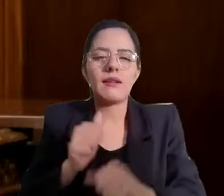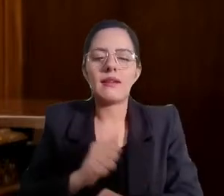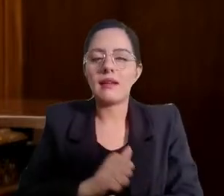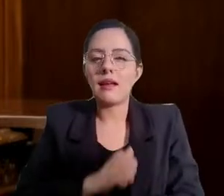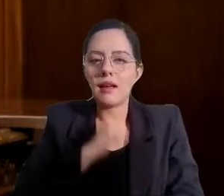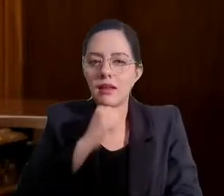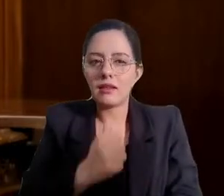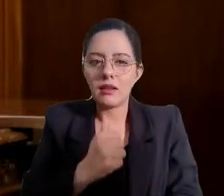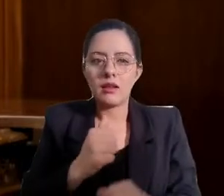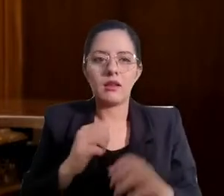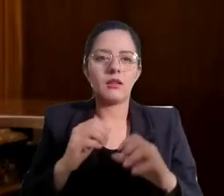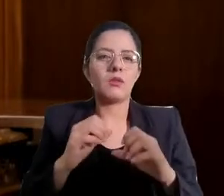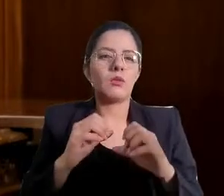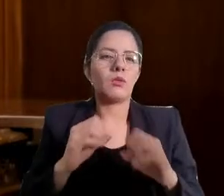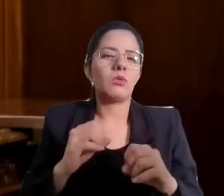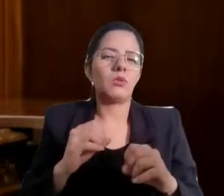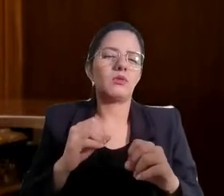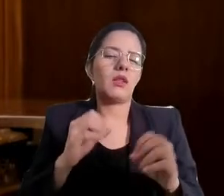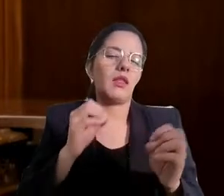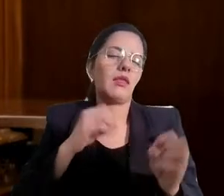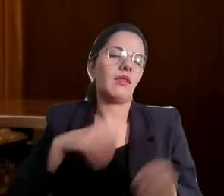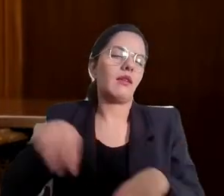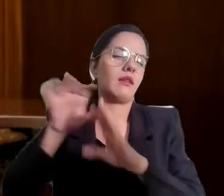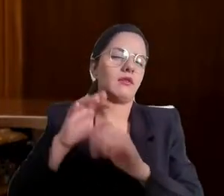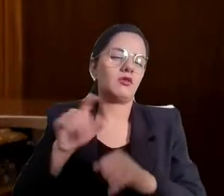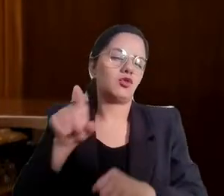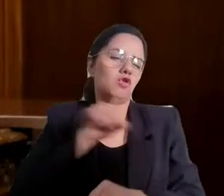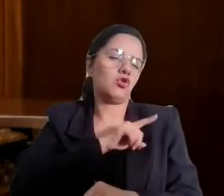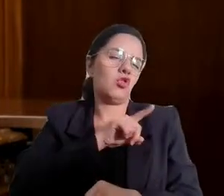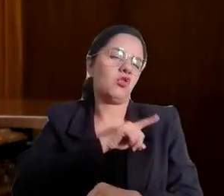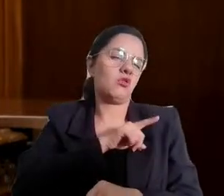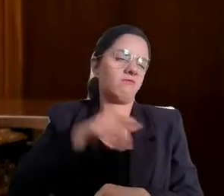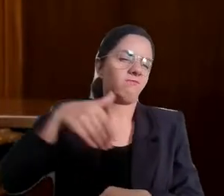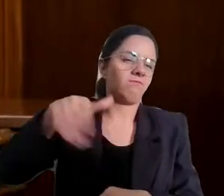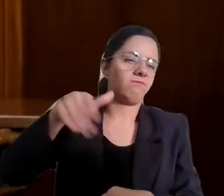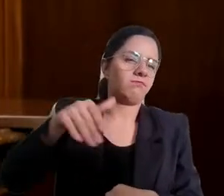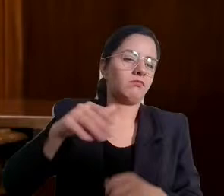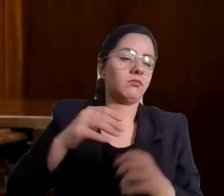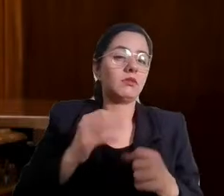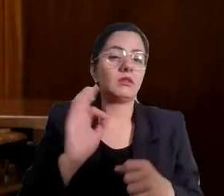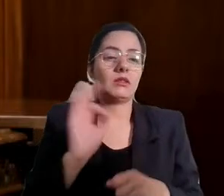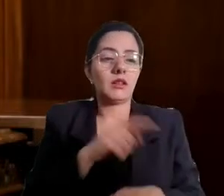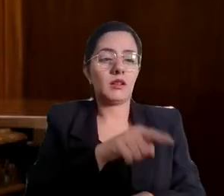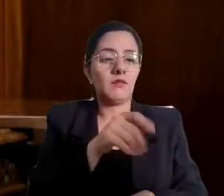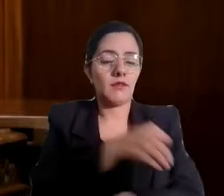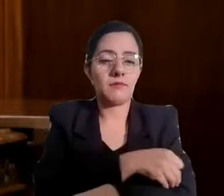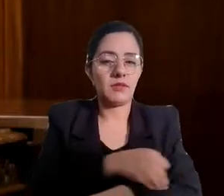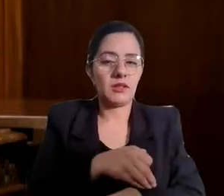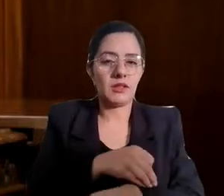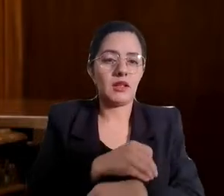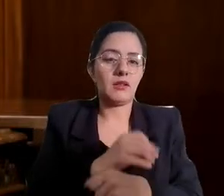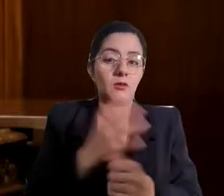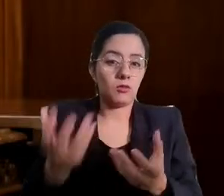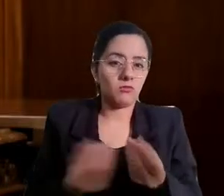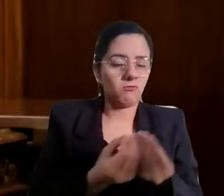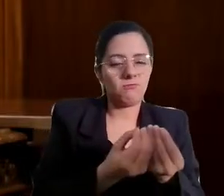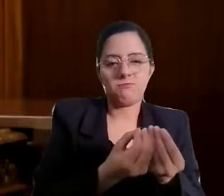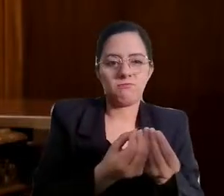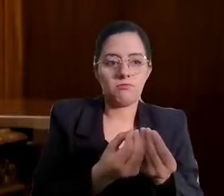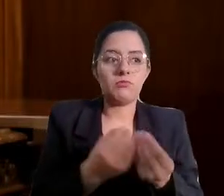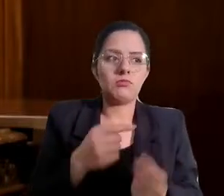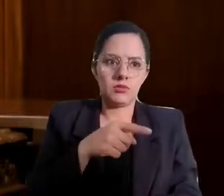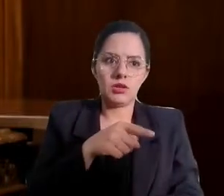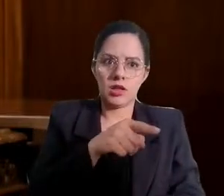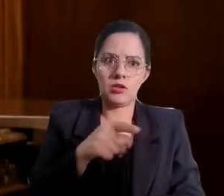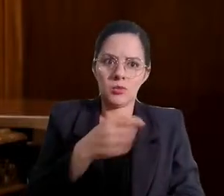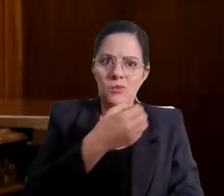acto injustificado de desamparo hacia uno o varios miembros de la familia con los que se tienen